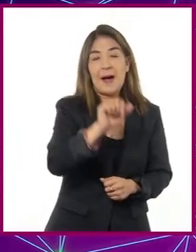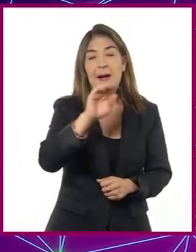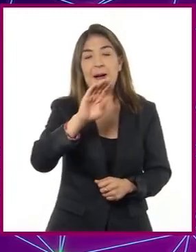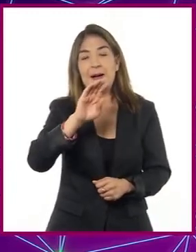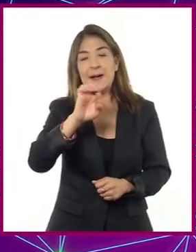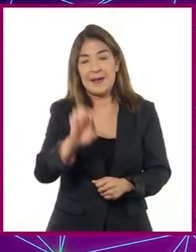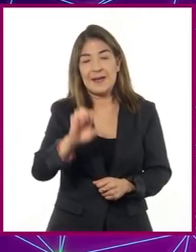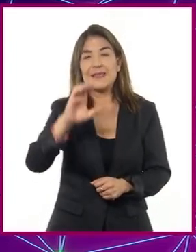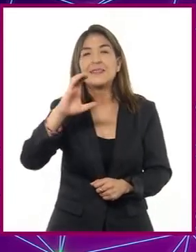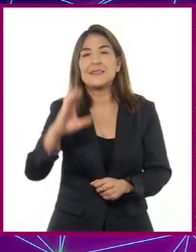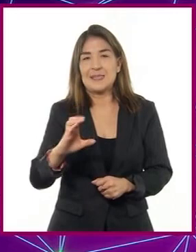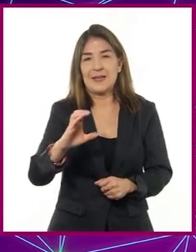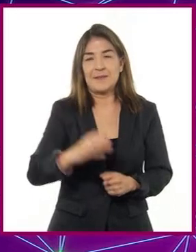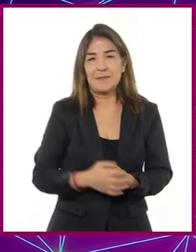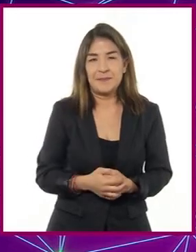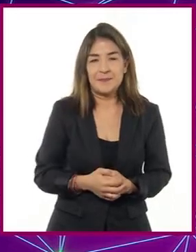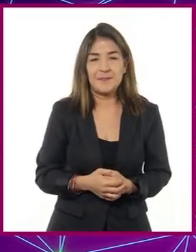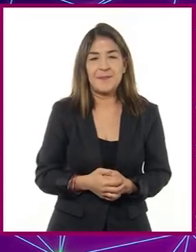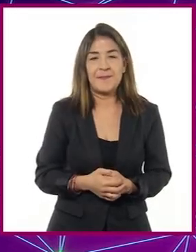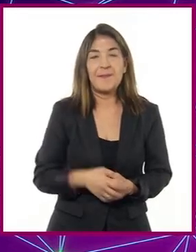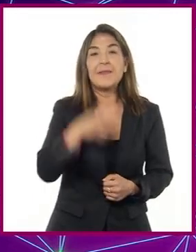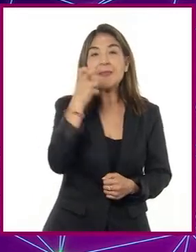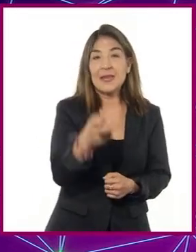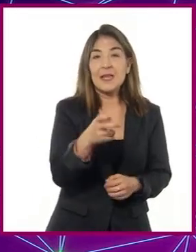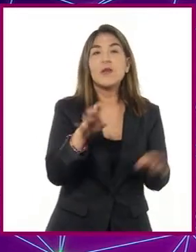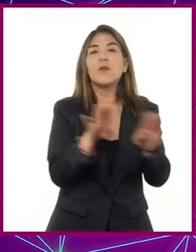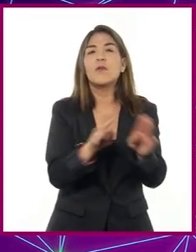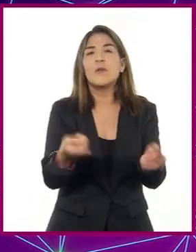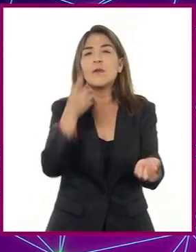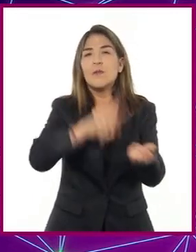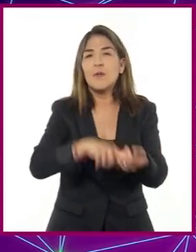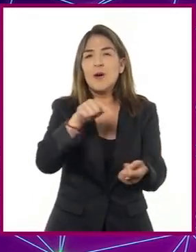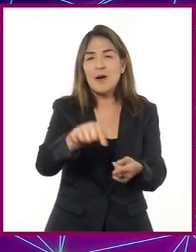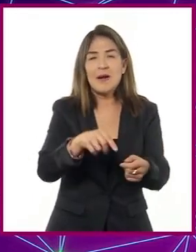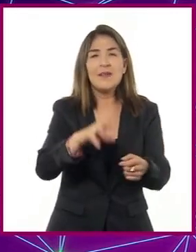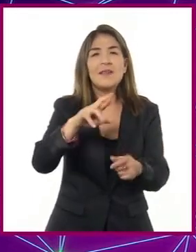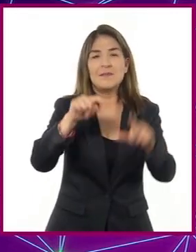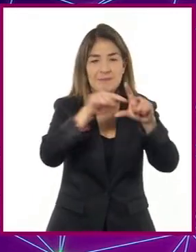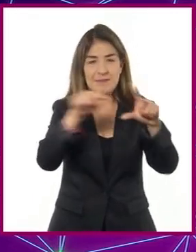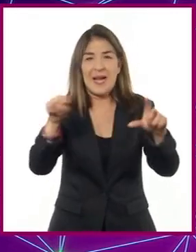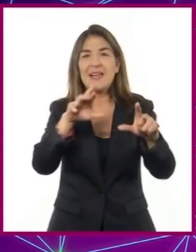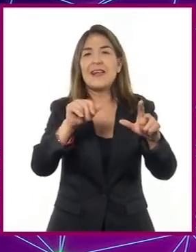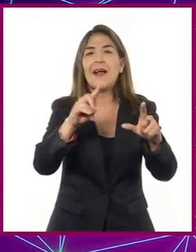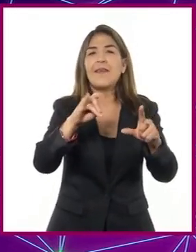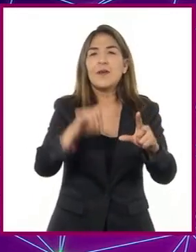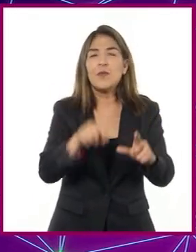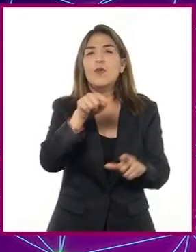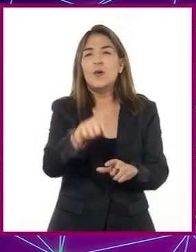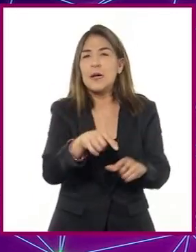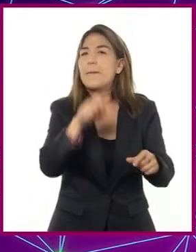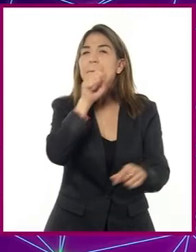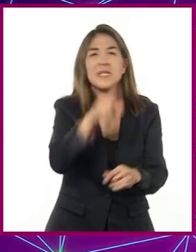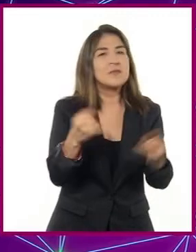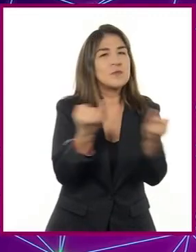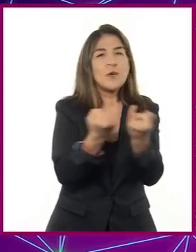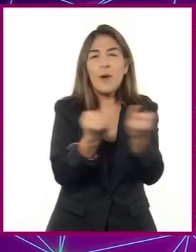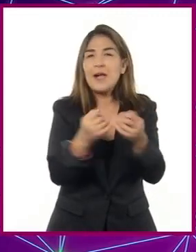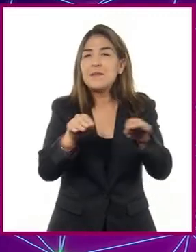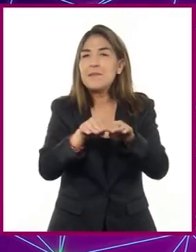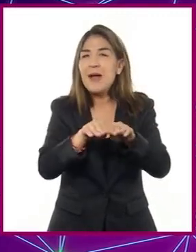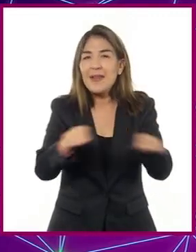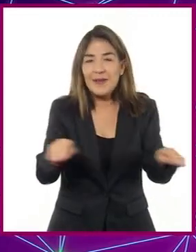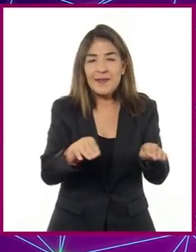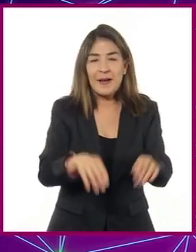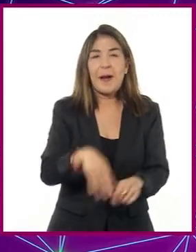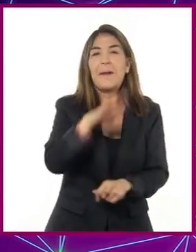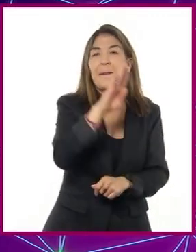AEC. Así, todos los radios de ese círculo tendrán igual medida